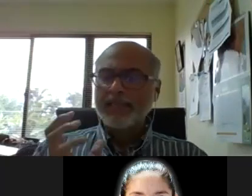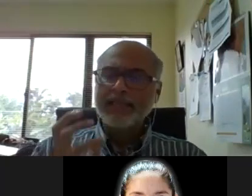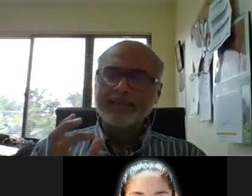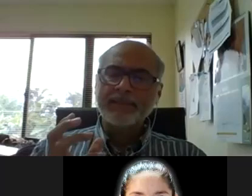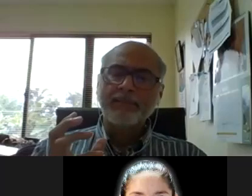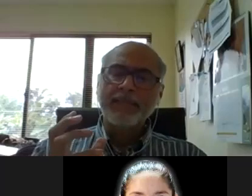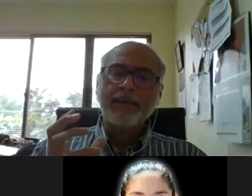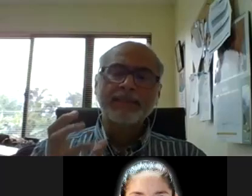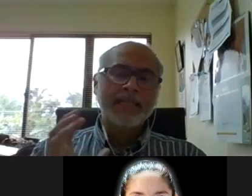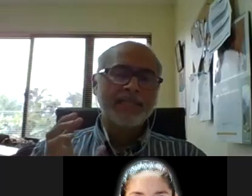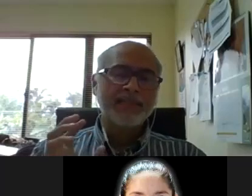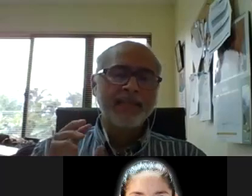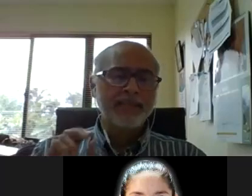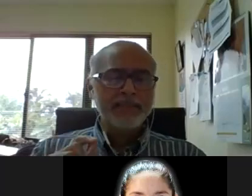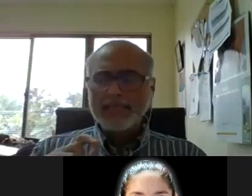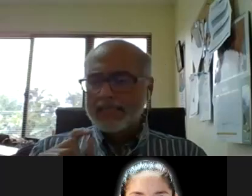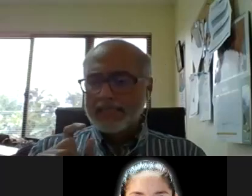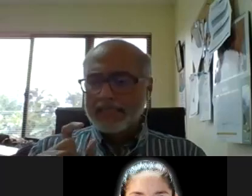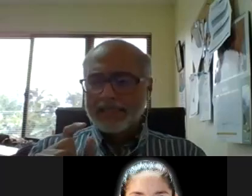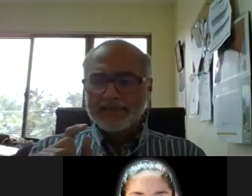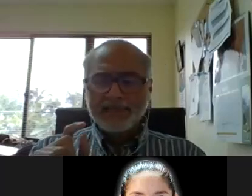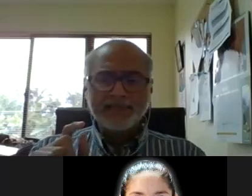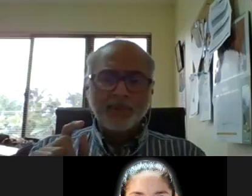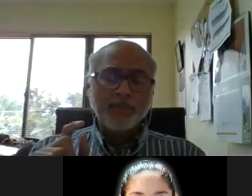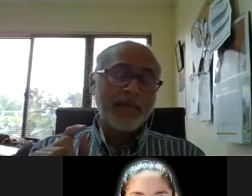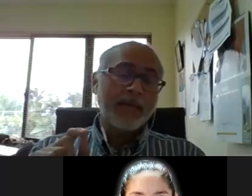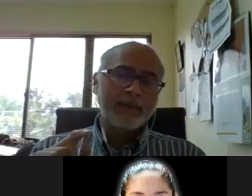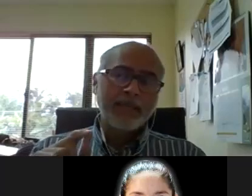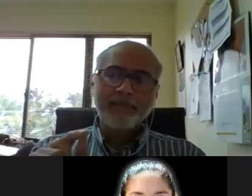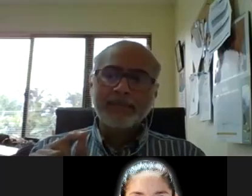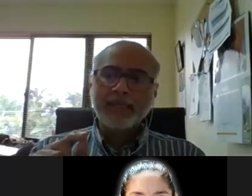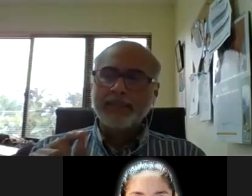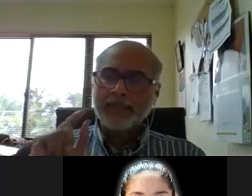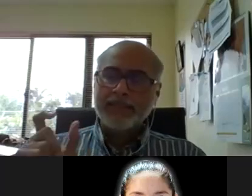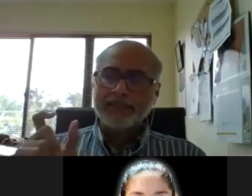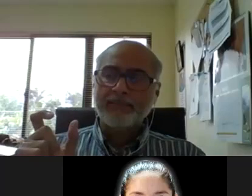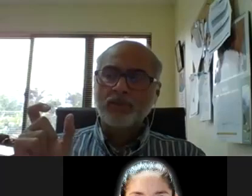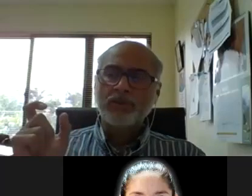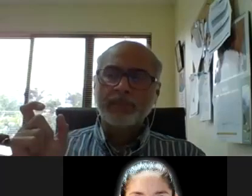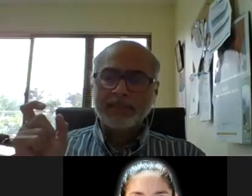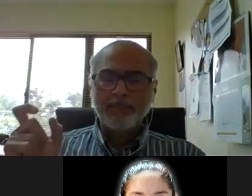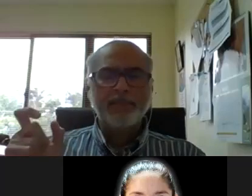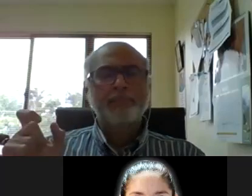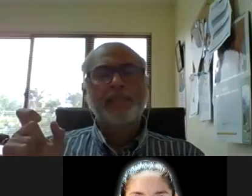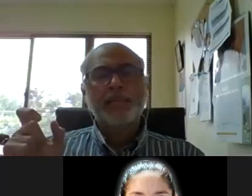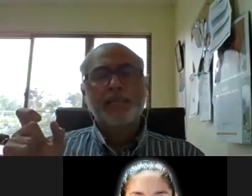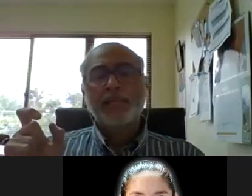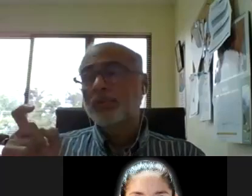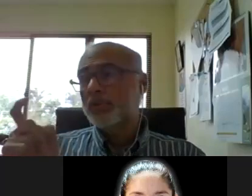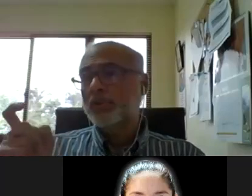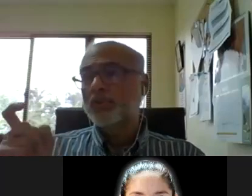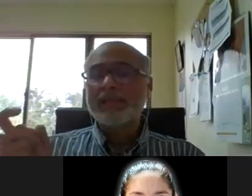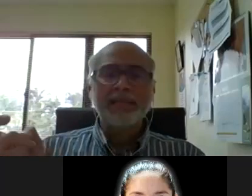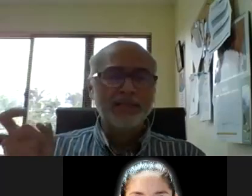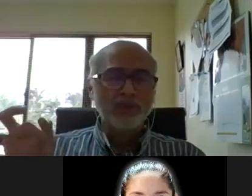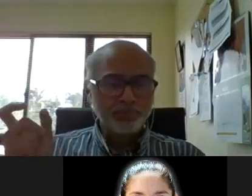al integrarse esas 7 variables, el HCI, que es el índice de aplicabilidad del hábitat, te genera ese valor que te mide realmente la calidad. No